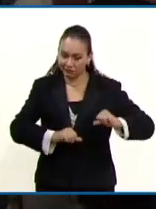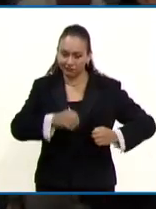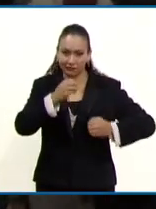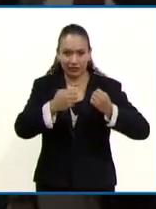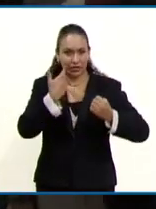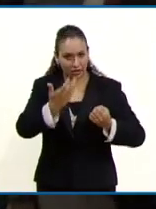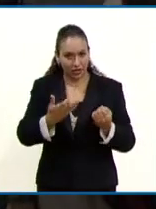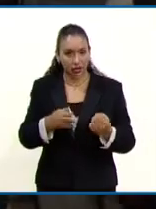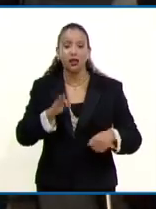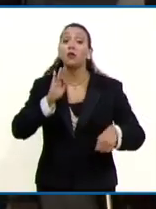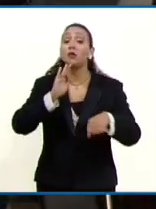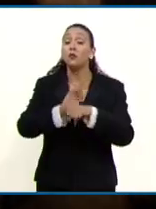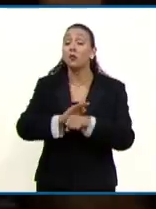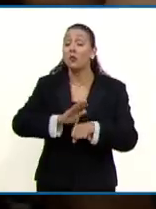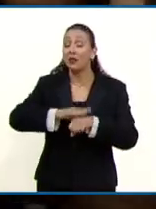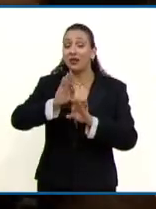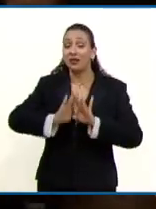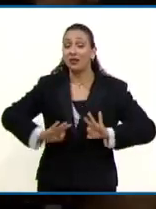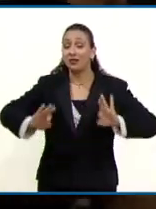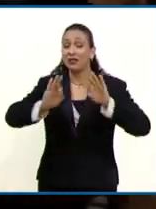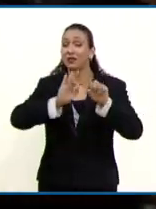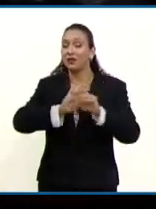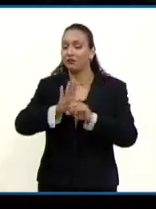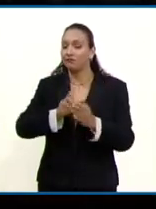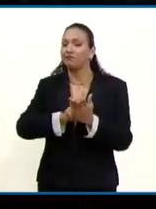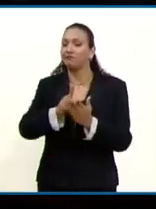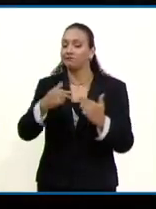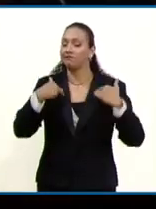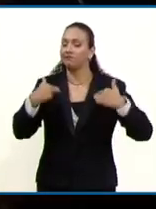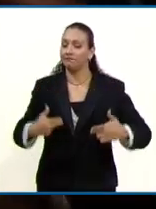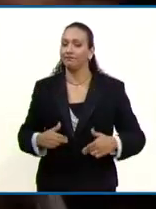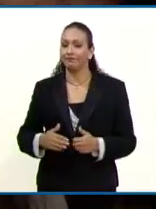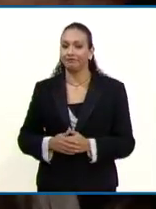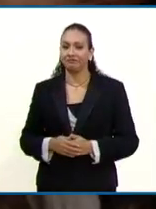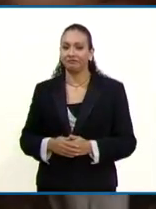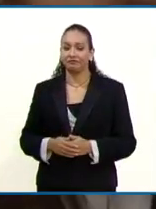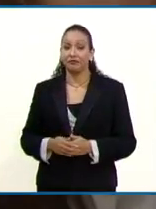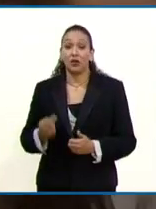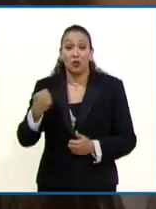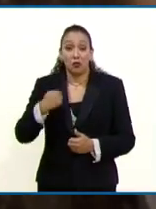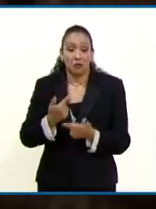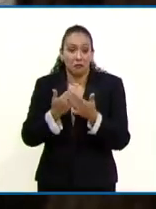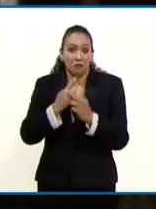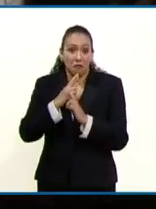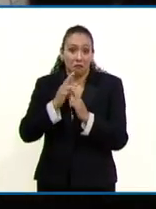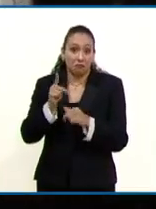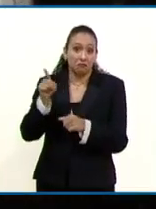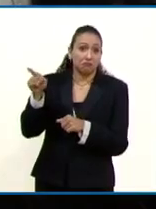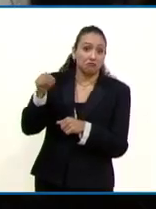la protección de los derechos humanos. Estuvimos esperando que nos hablaran, seguimos esperándolo. Yo espero